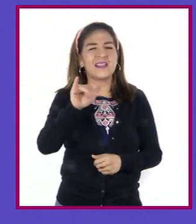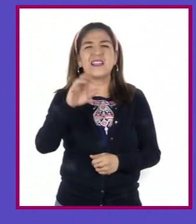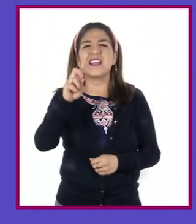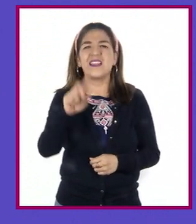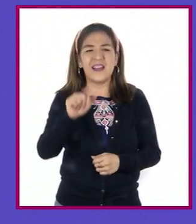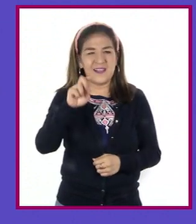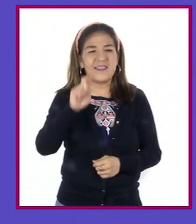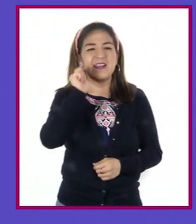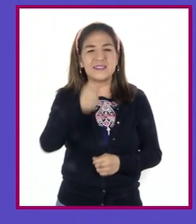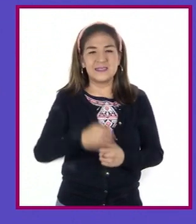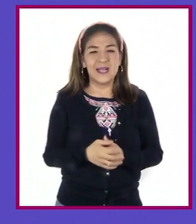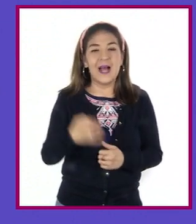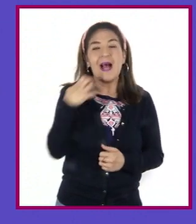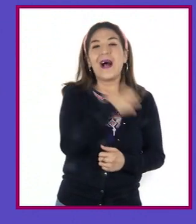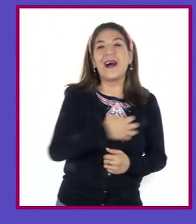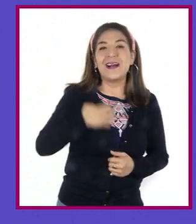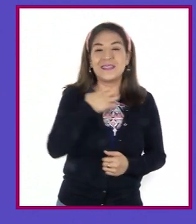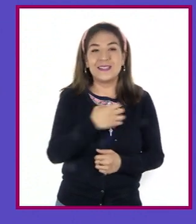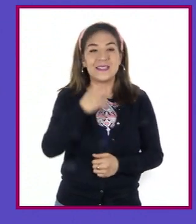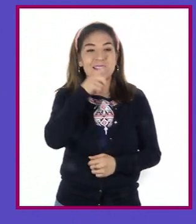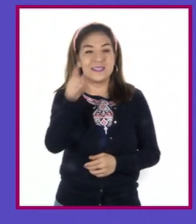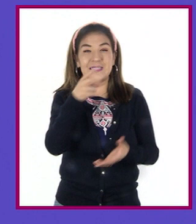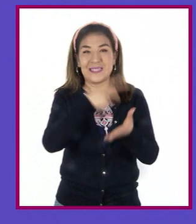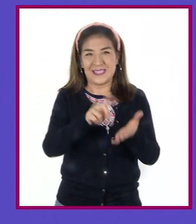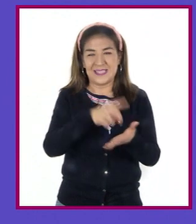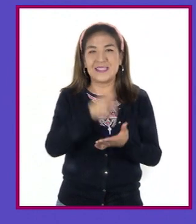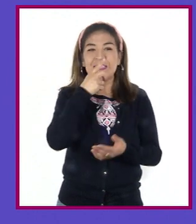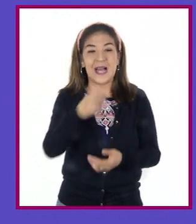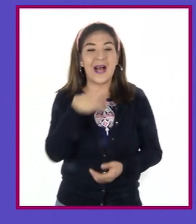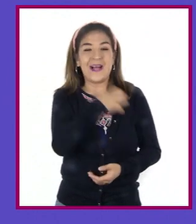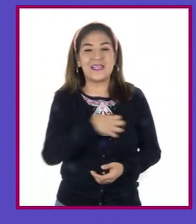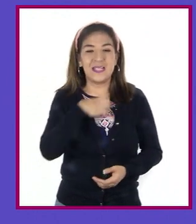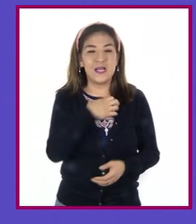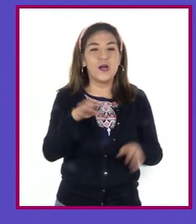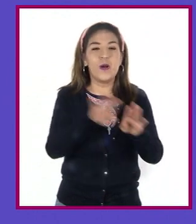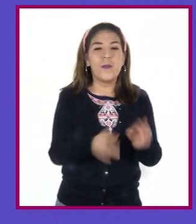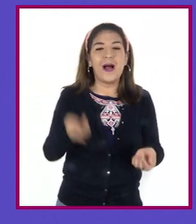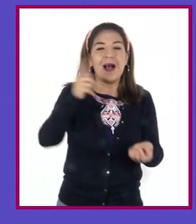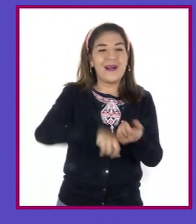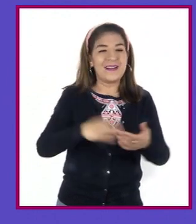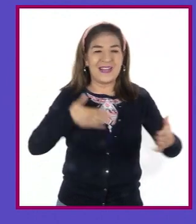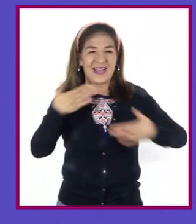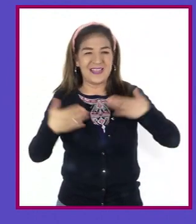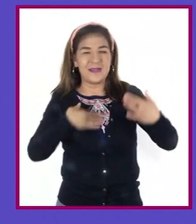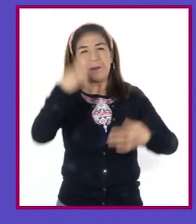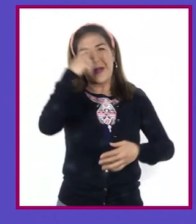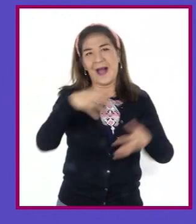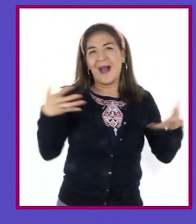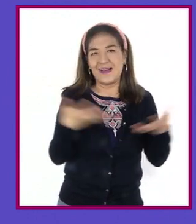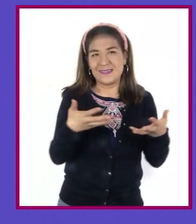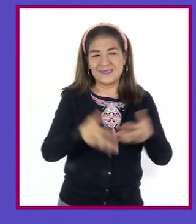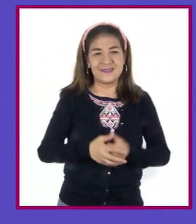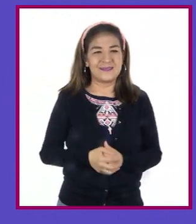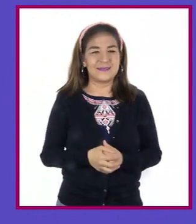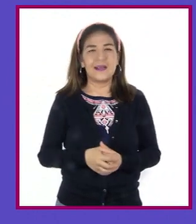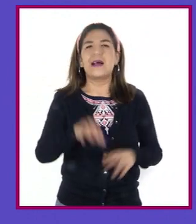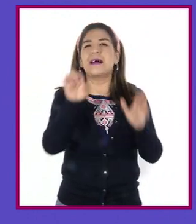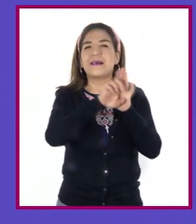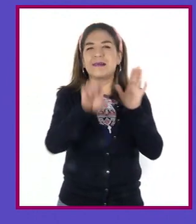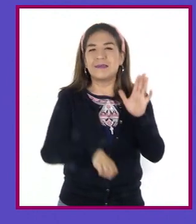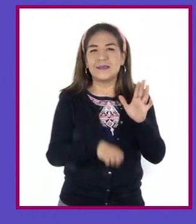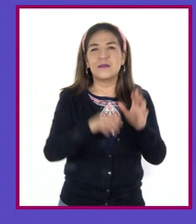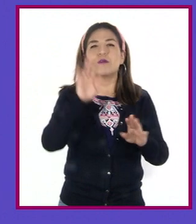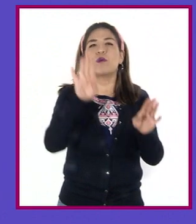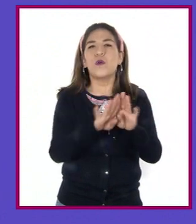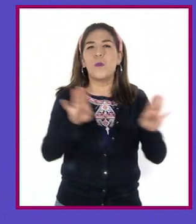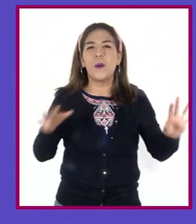alacridad, que según el mismo diccionario, es alegría y presteza del ánimo para hacer algo. Es decir, que va